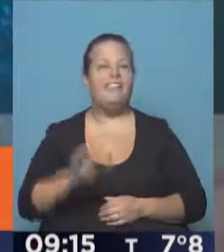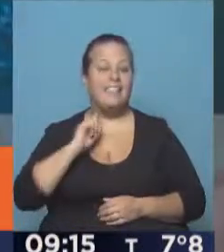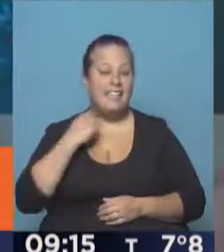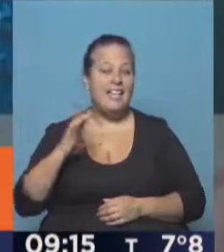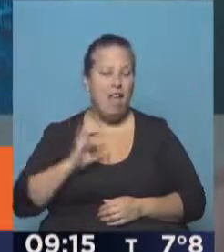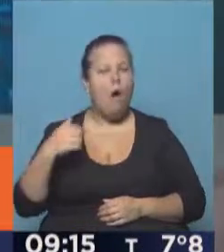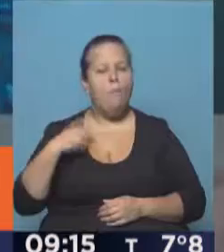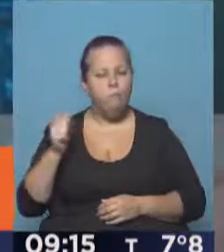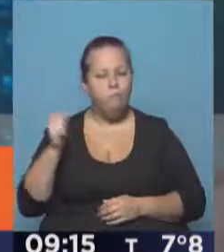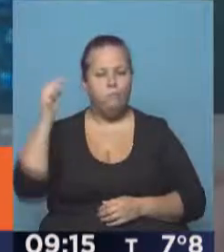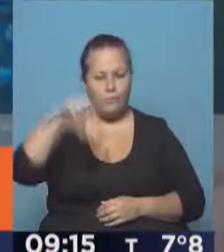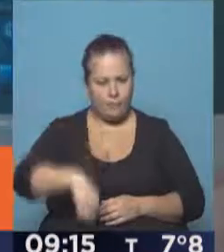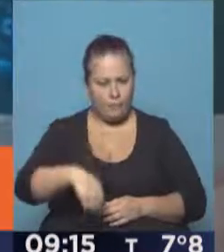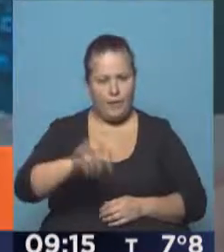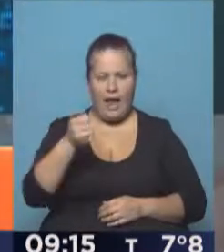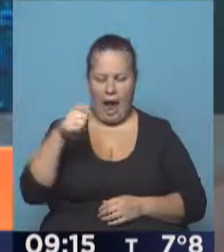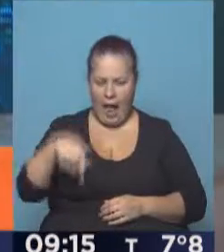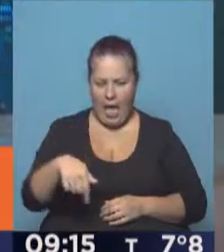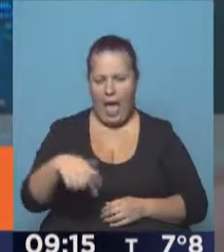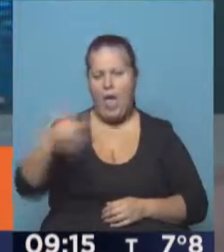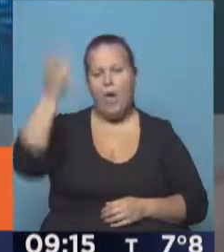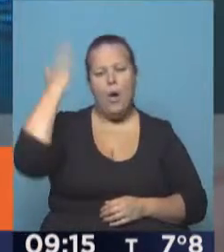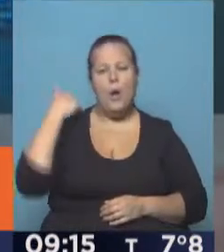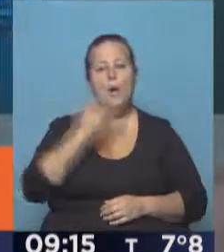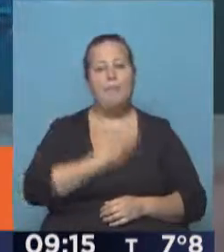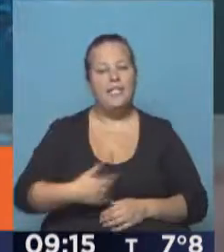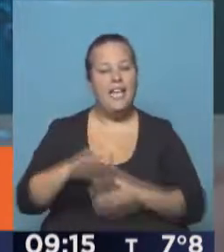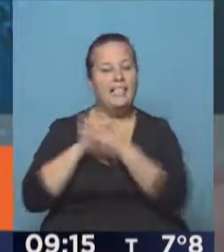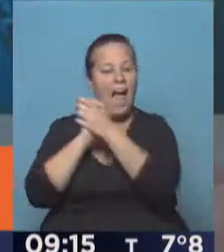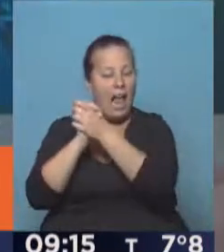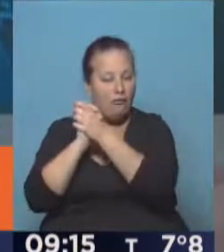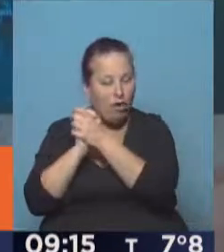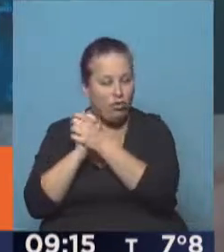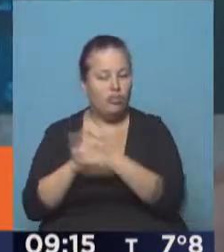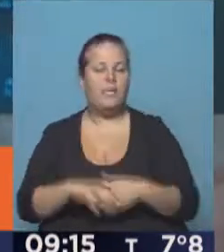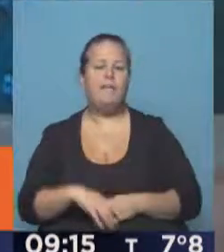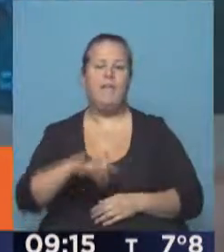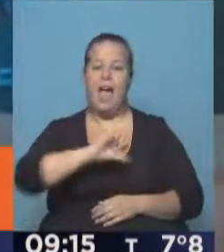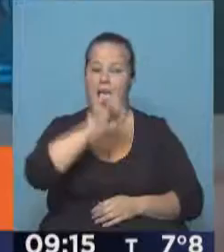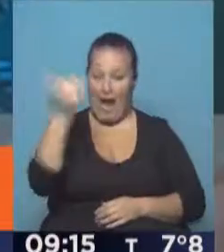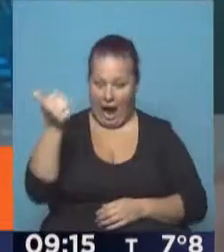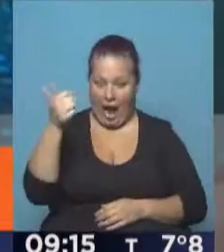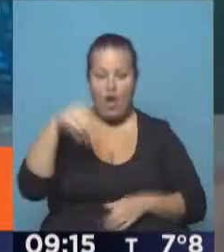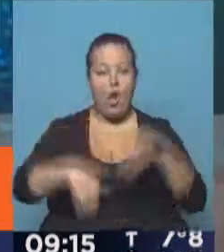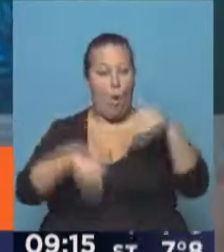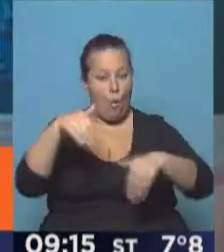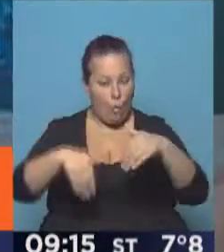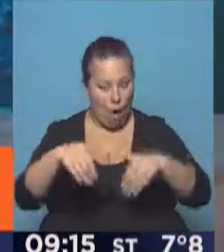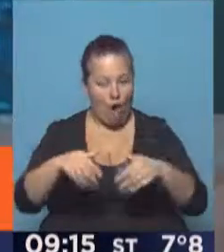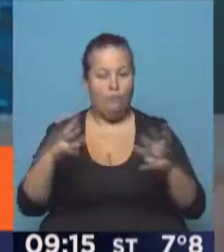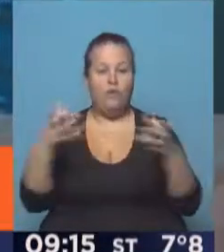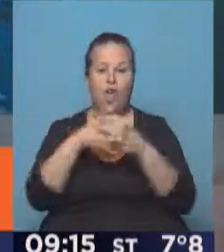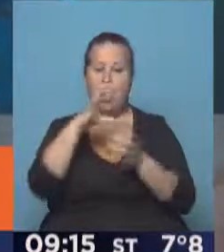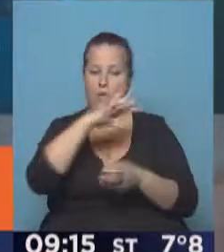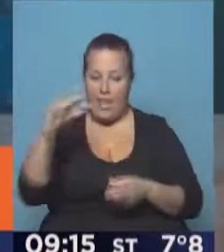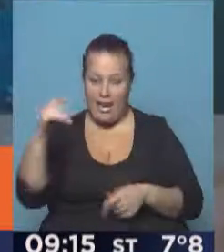años. Yo estuve en este canal cuando el presidente Alfonsín ganó, bueno, las elecciones, se formó un